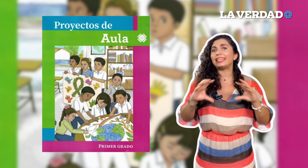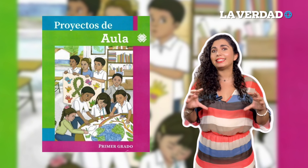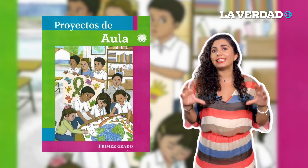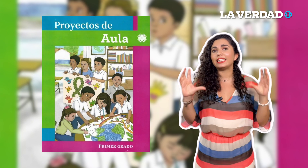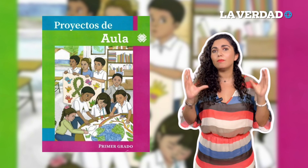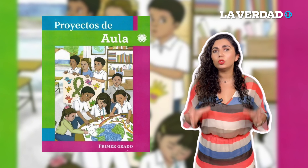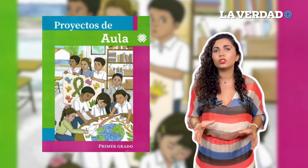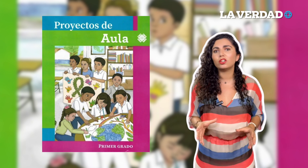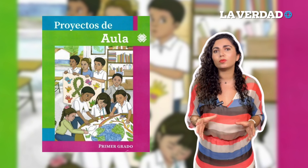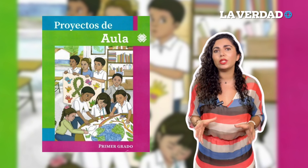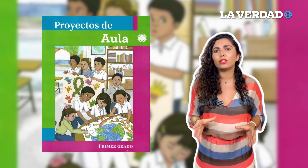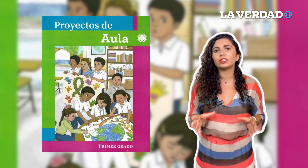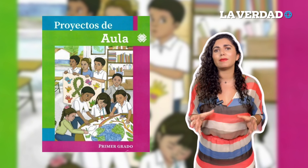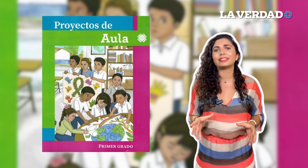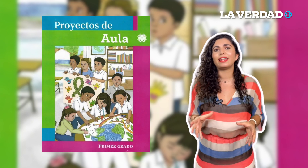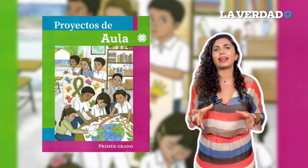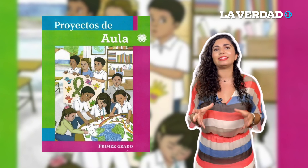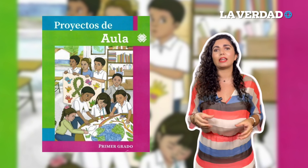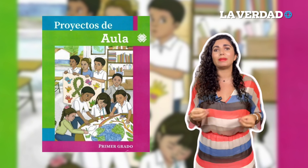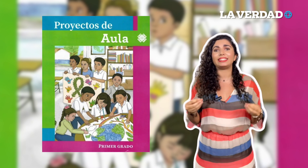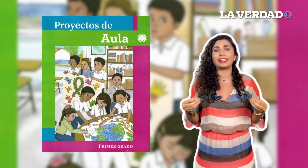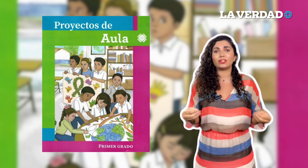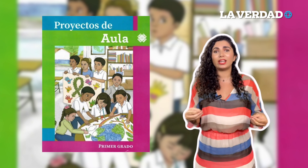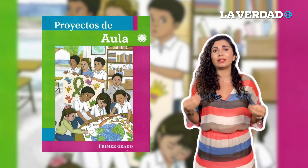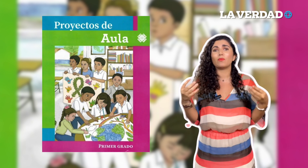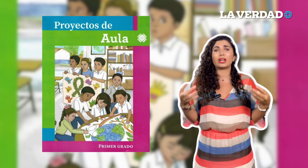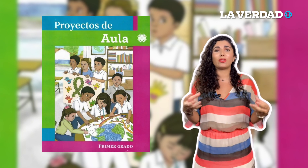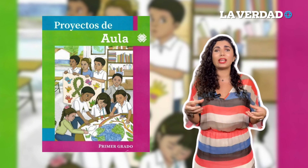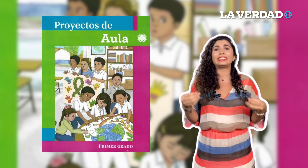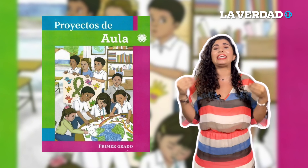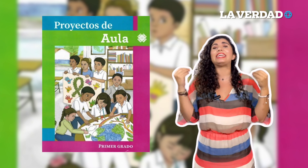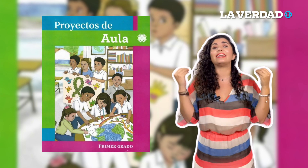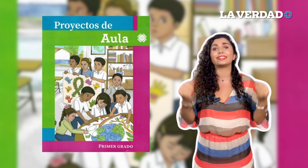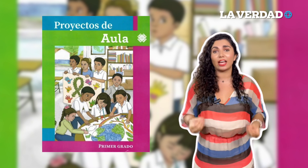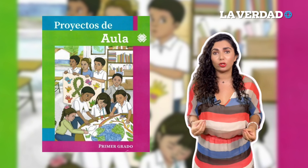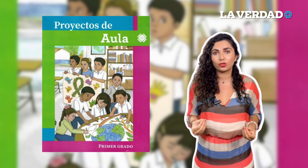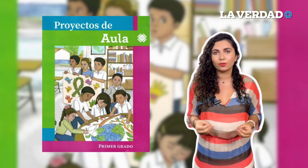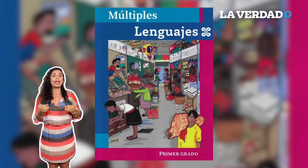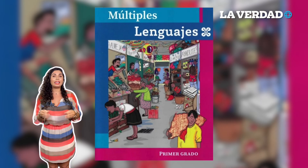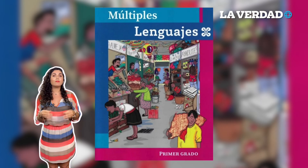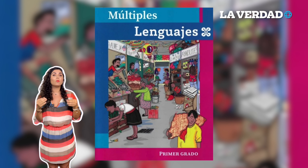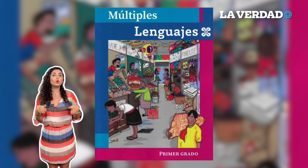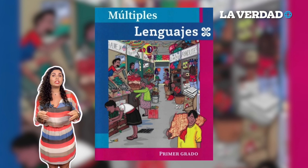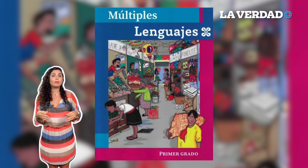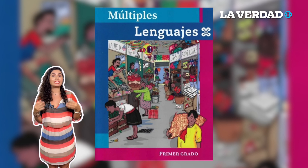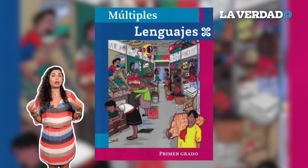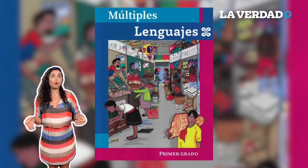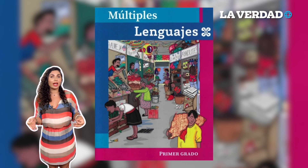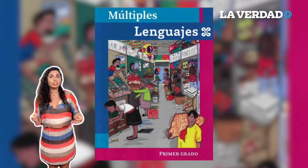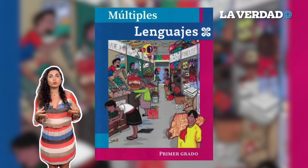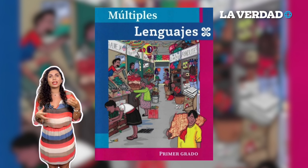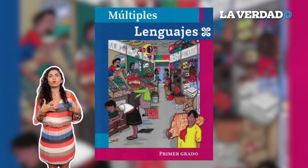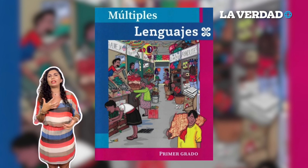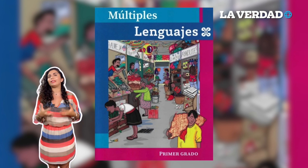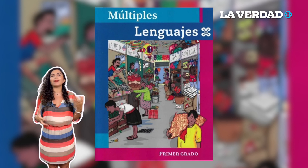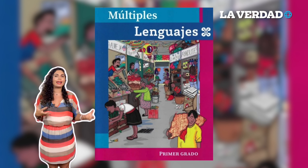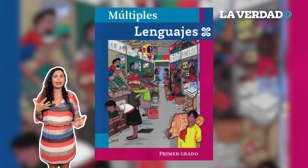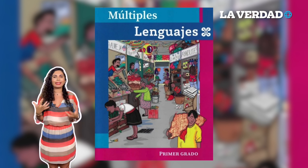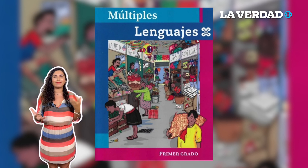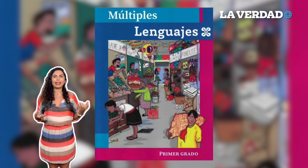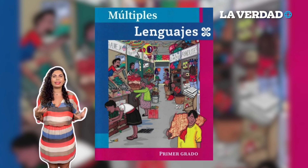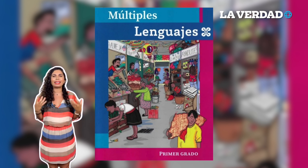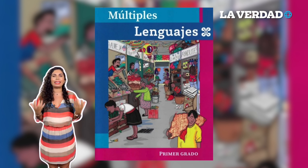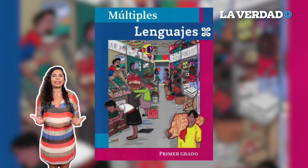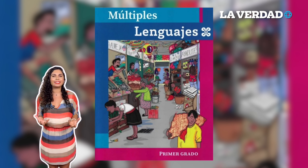lecturas extensas y muchos de los proyectos se basan en realizar investigaciones, borradoras y ensayos. El libro Múltiples Lenguajes busca cultivar